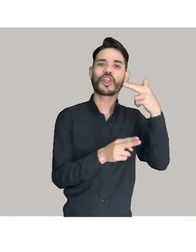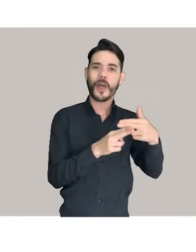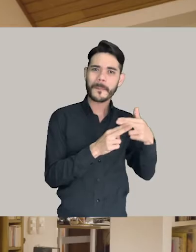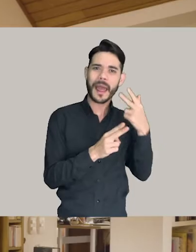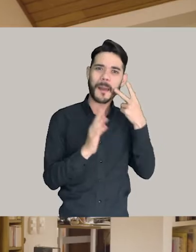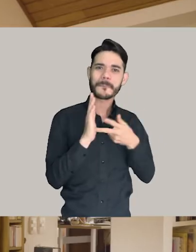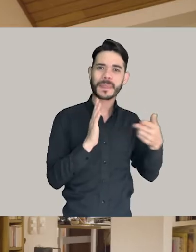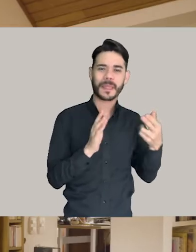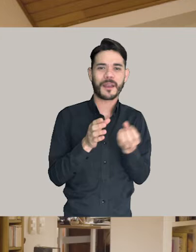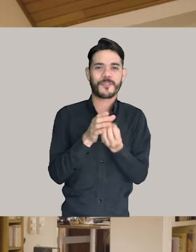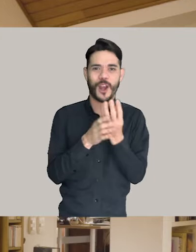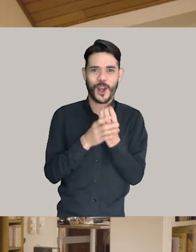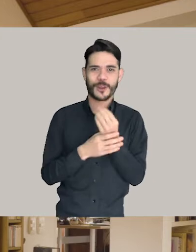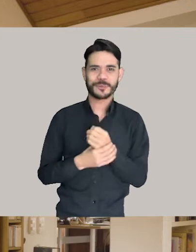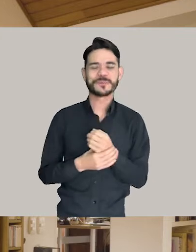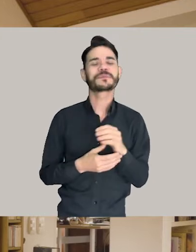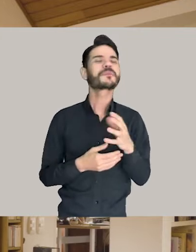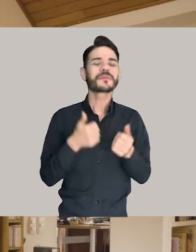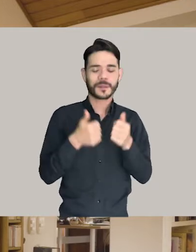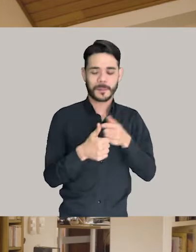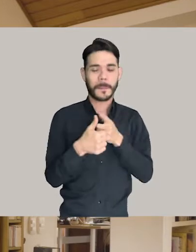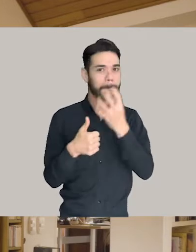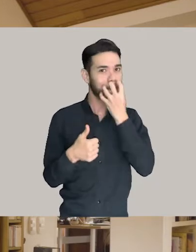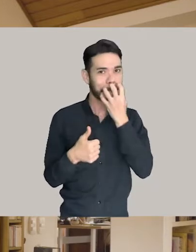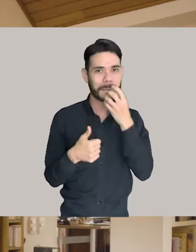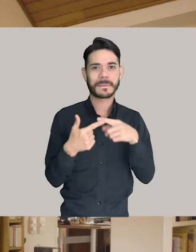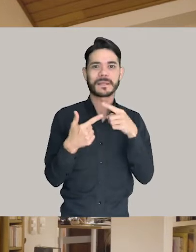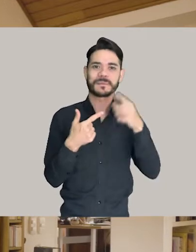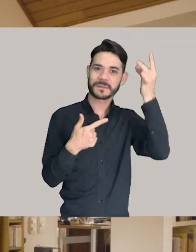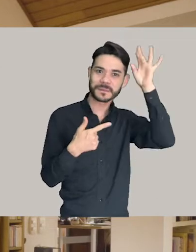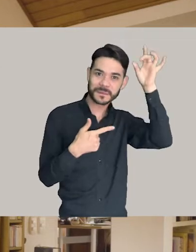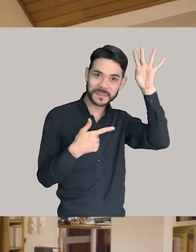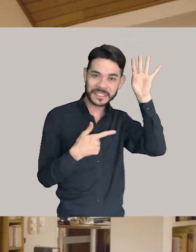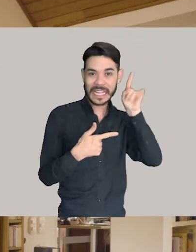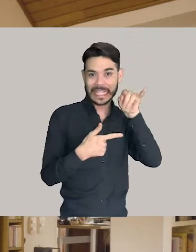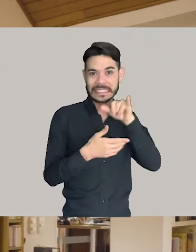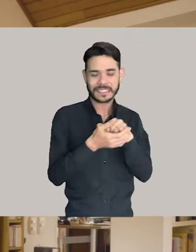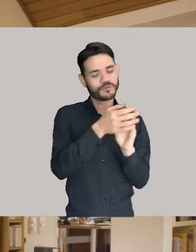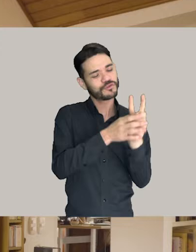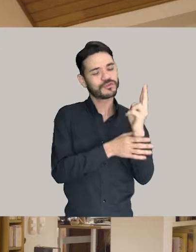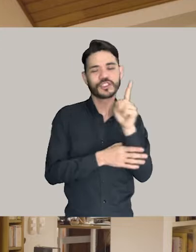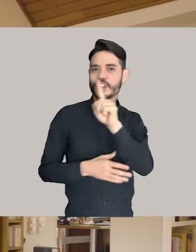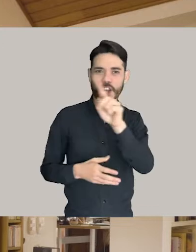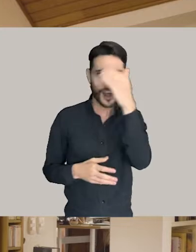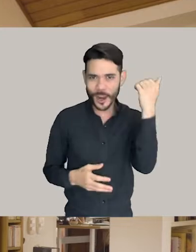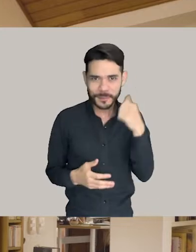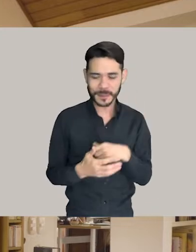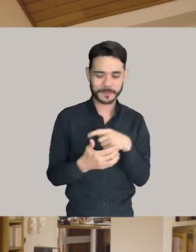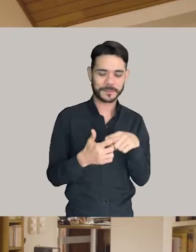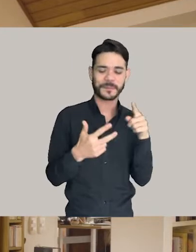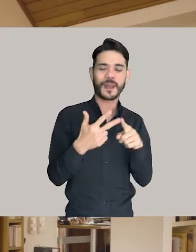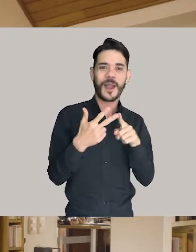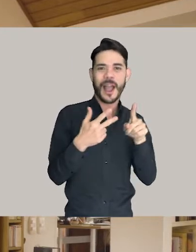plantas. Entonces está Amamelis, está Miosotis, que es la planta de No Me Olvides, está otro amigo que se